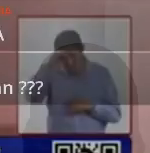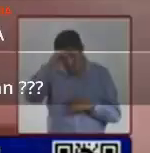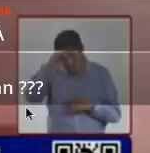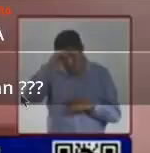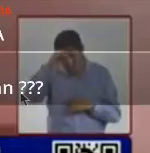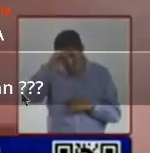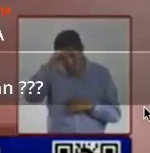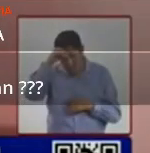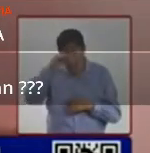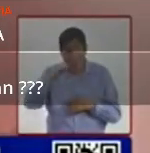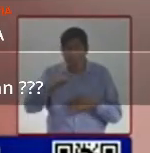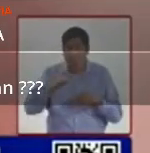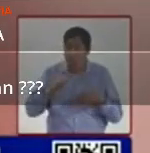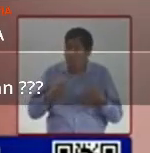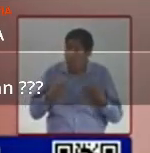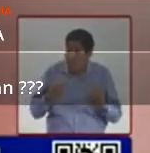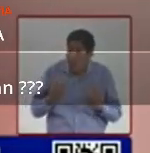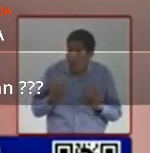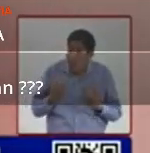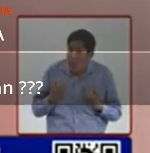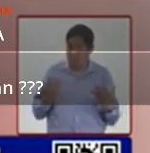tiene.